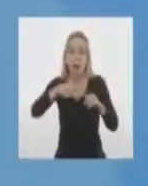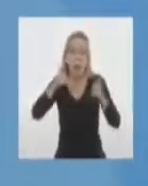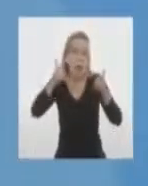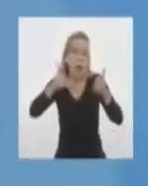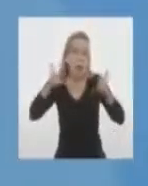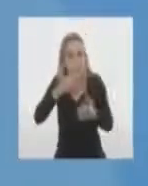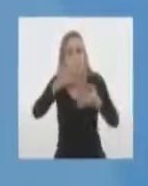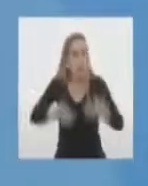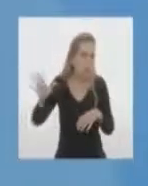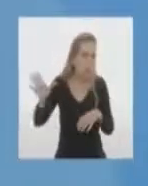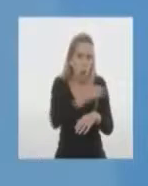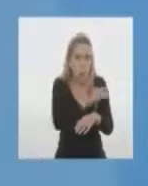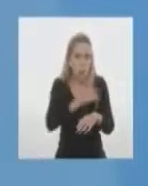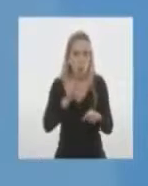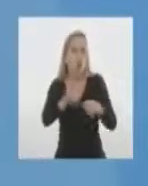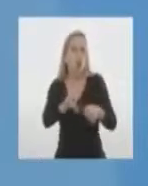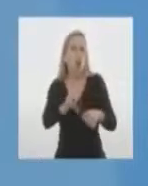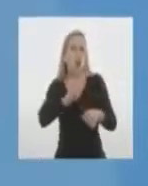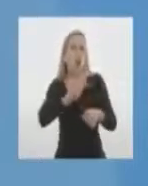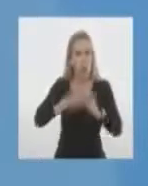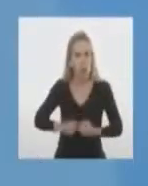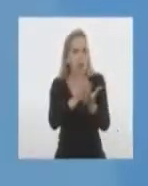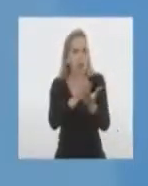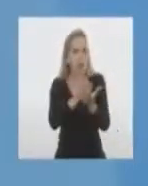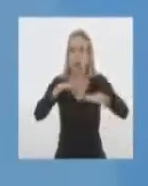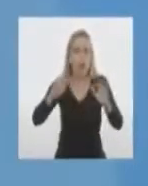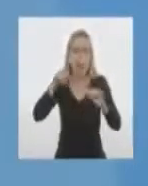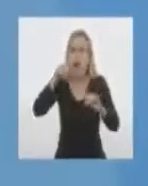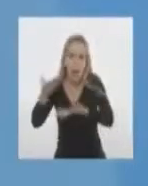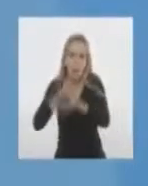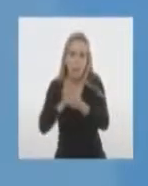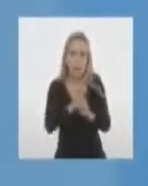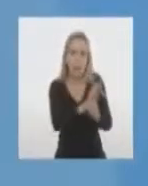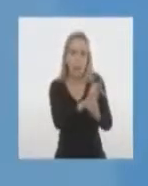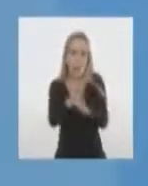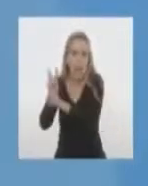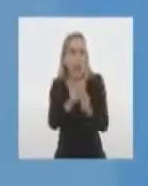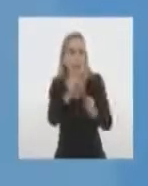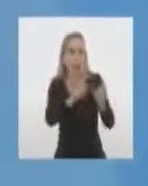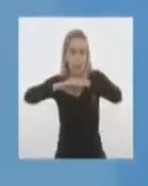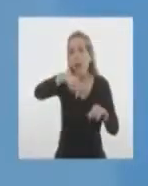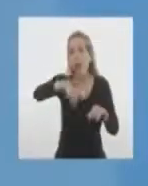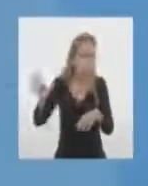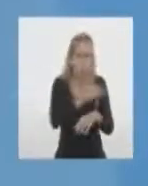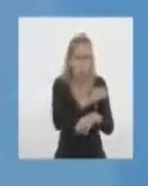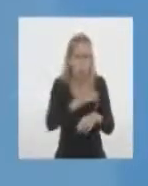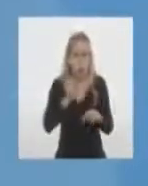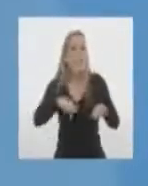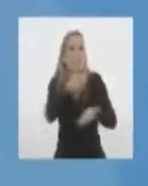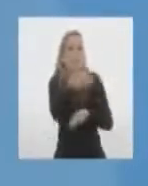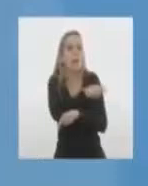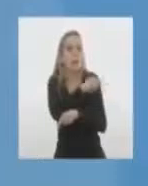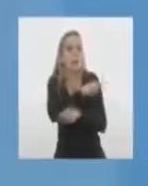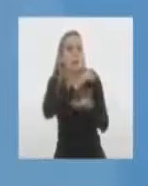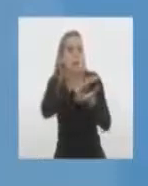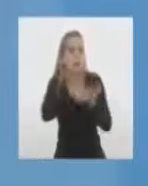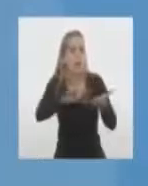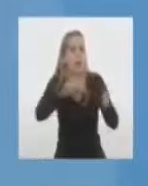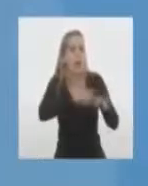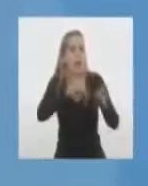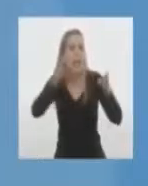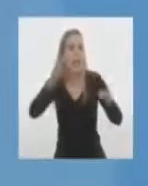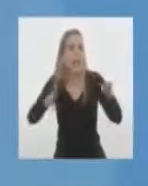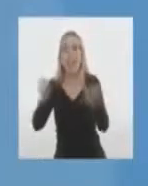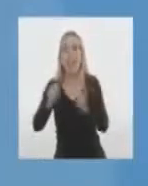cantidad de trolos. Debemos hacernos la paja para evitar ser putos. En las